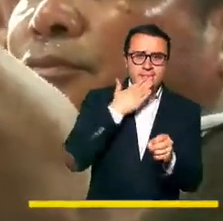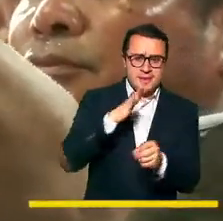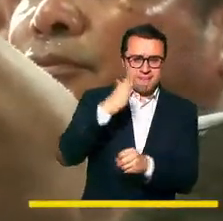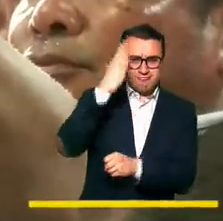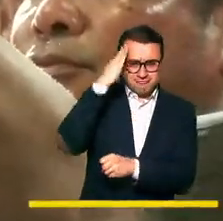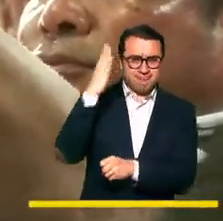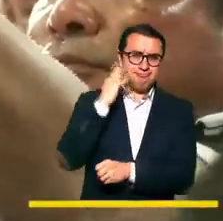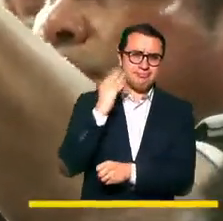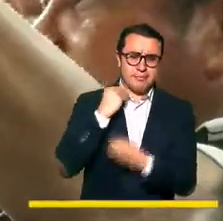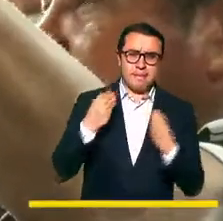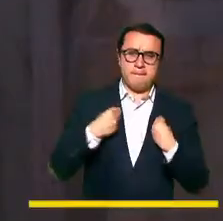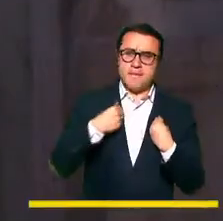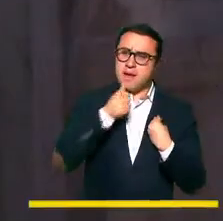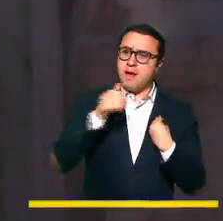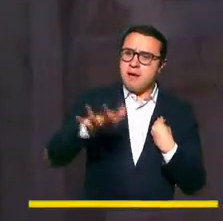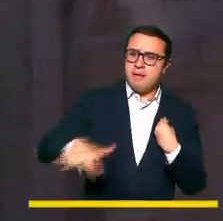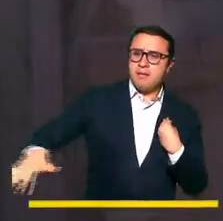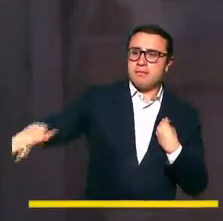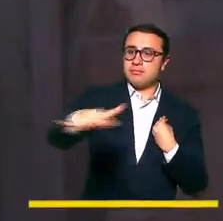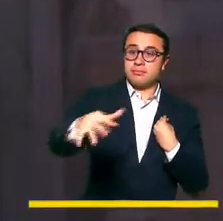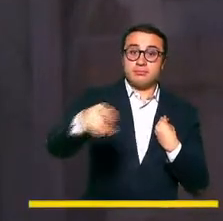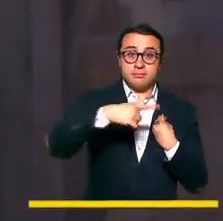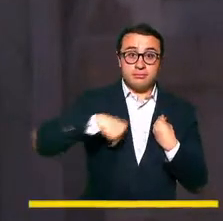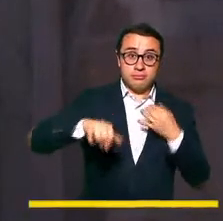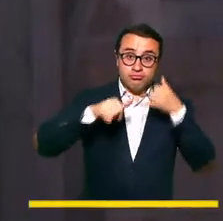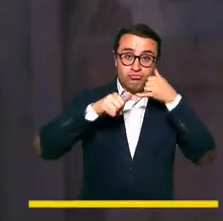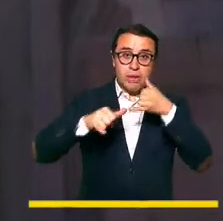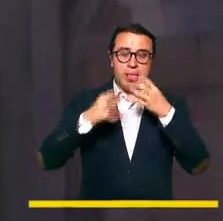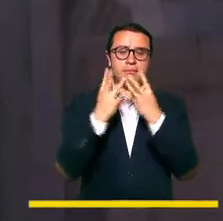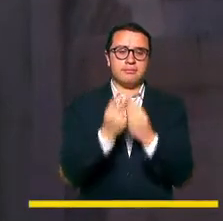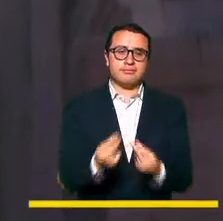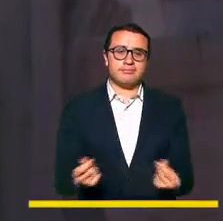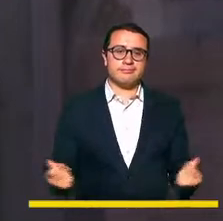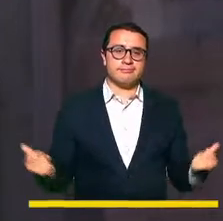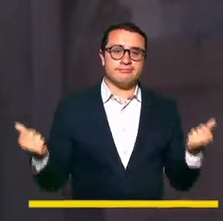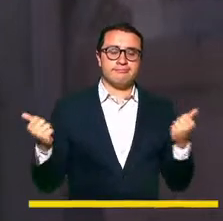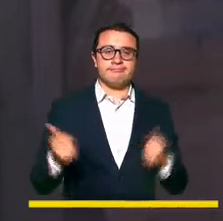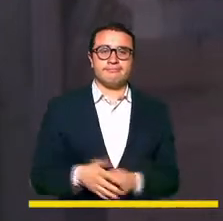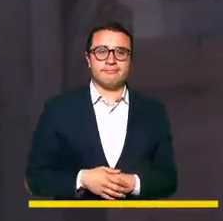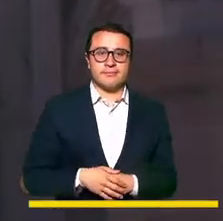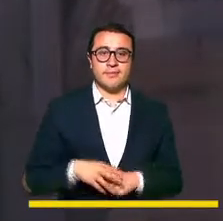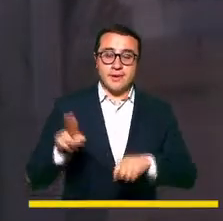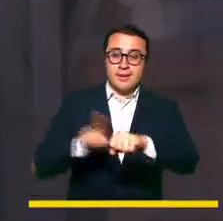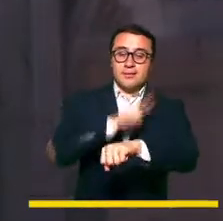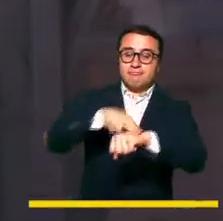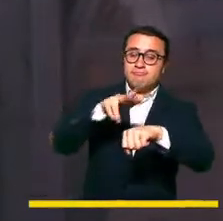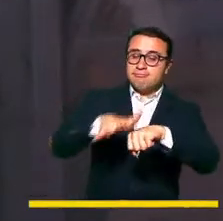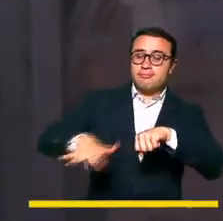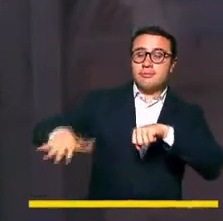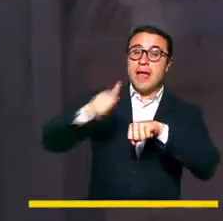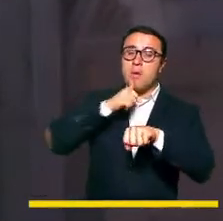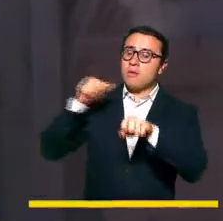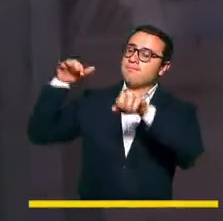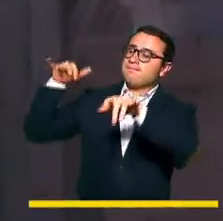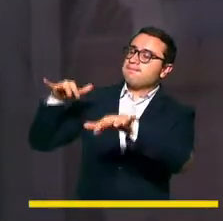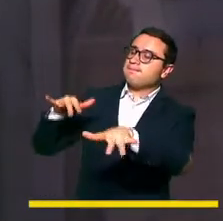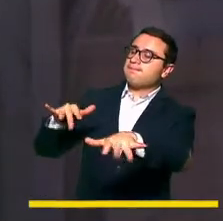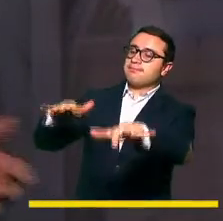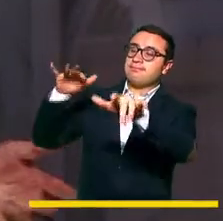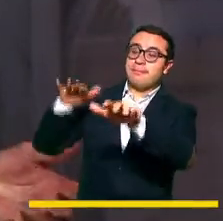etcétera, dejó de existir. Los flujos naturales del agua han